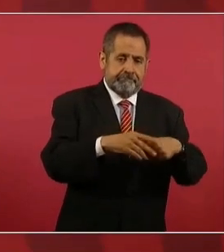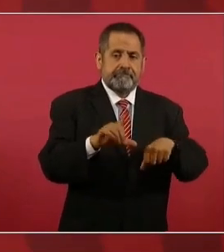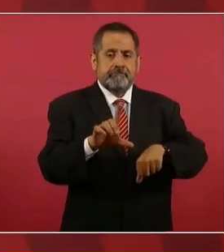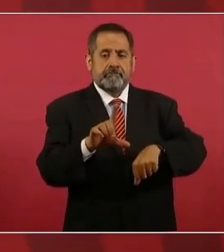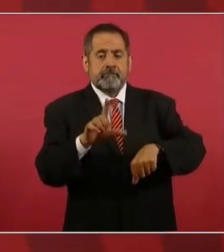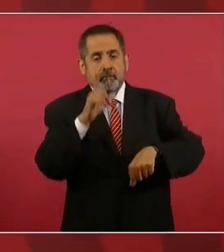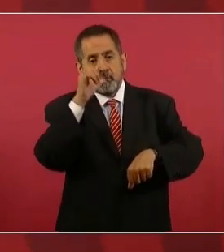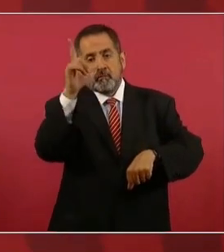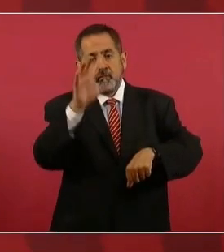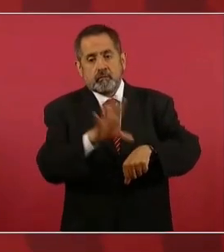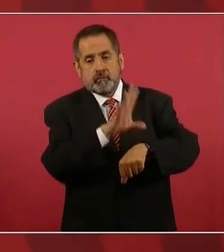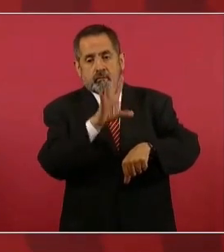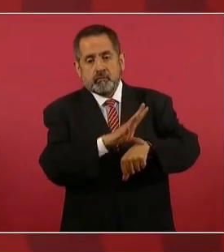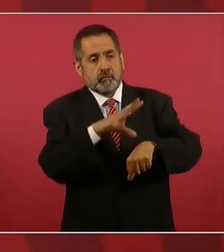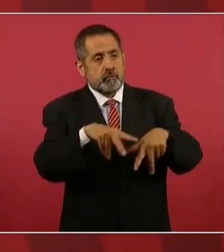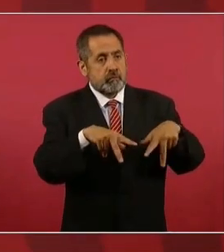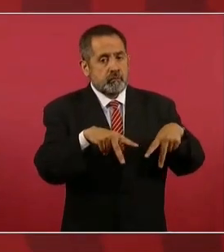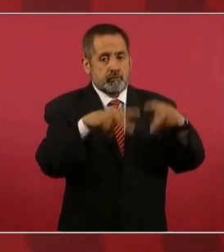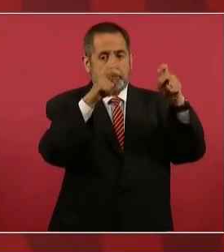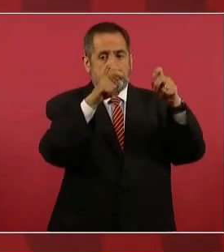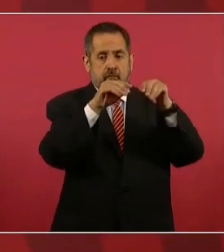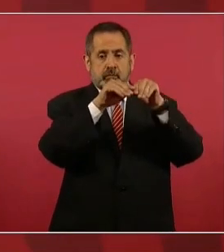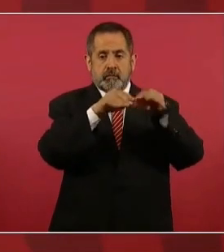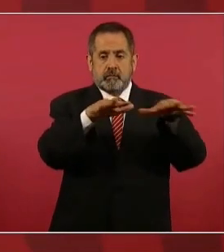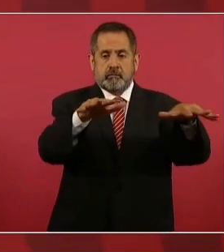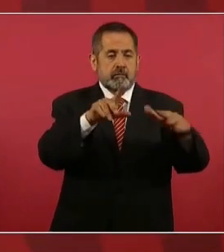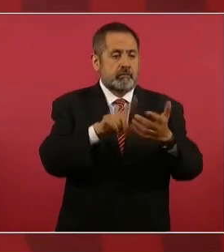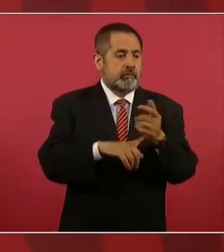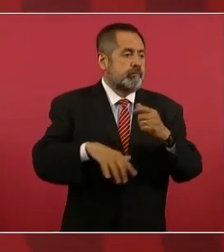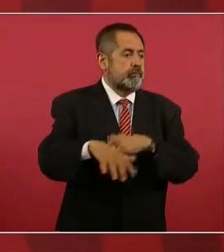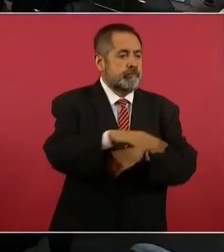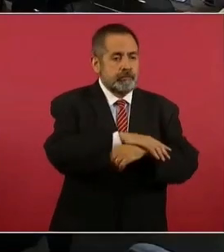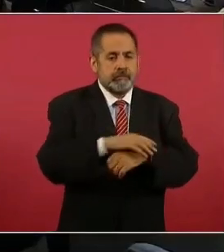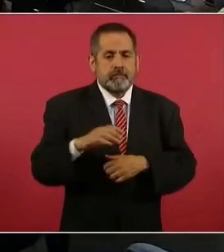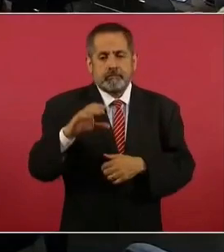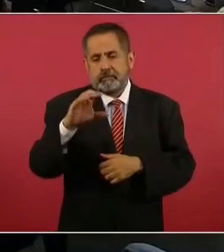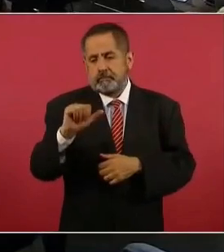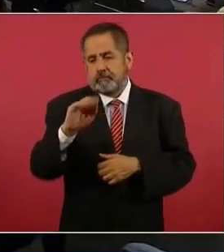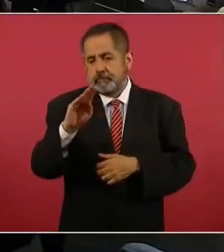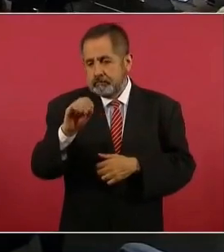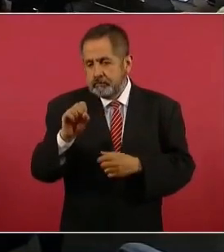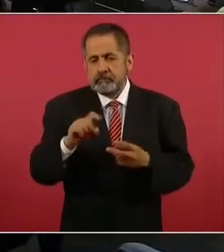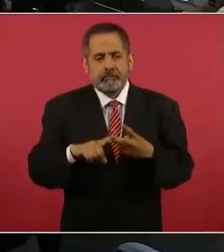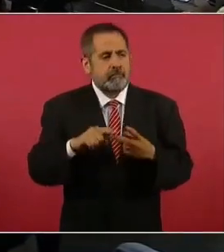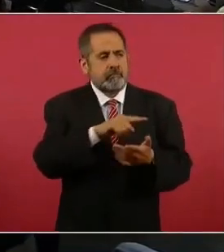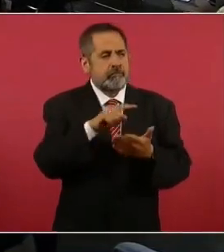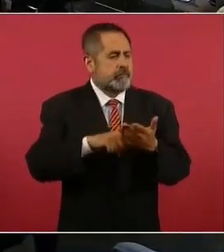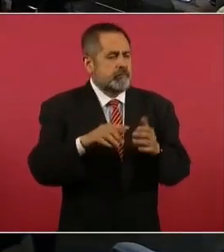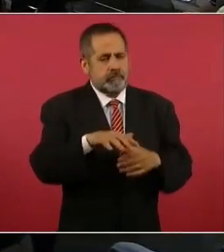en Los Cabos y en toda esa región. Muchas gracias. En una